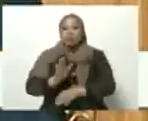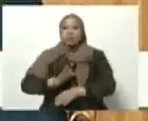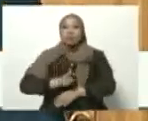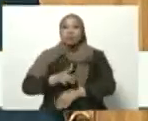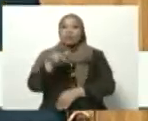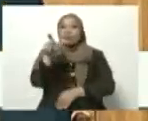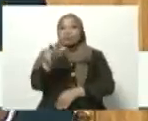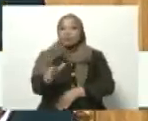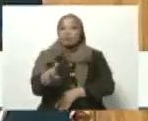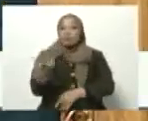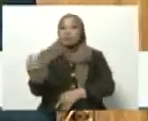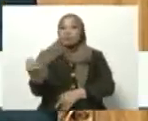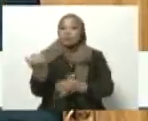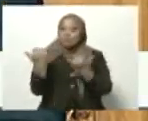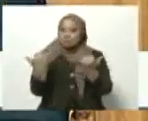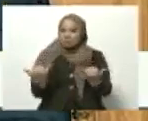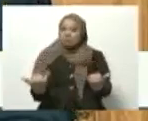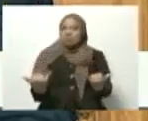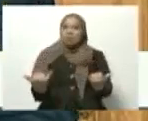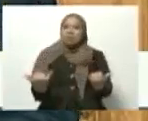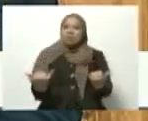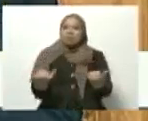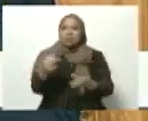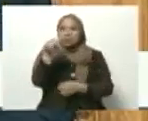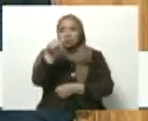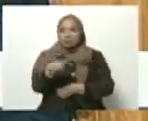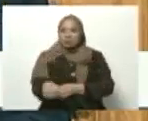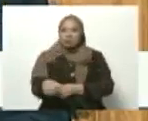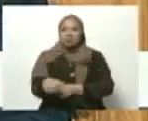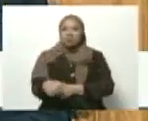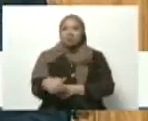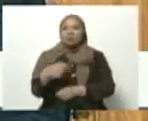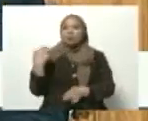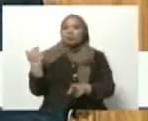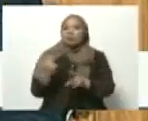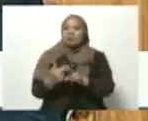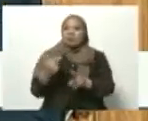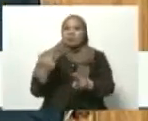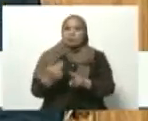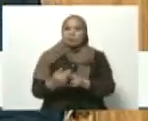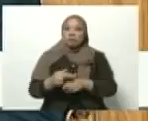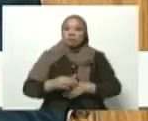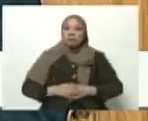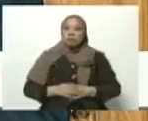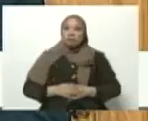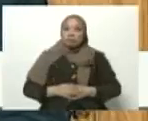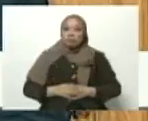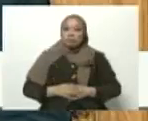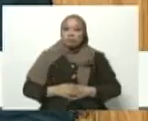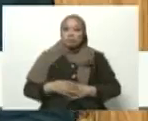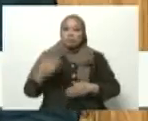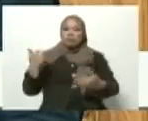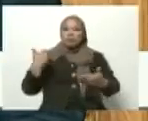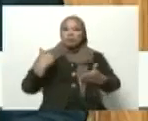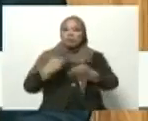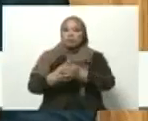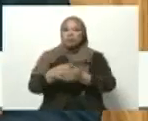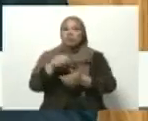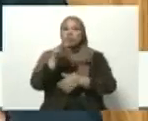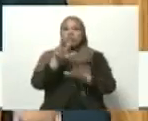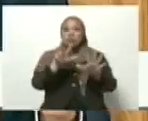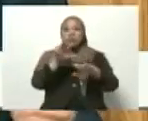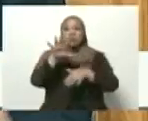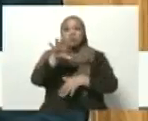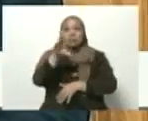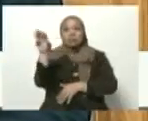el unipolarismo. Pero advierto aún más, muy peligroso porque se ha creado un bloque como 85 países,